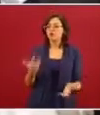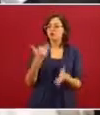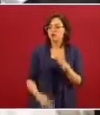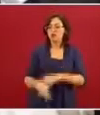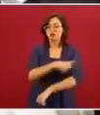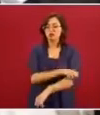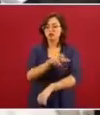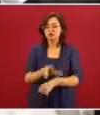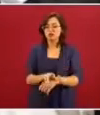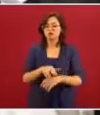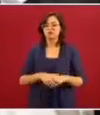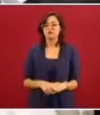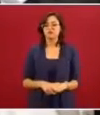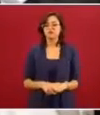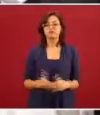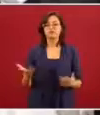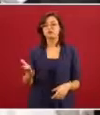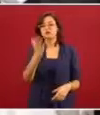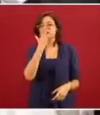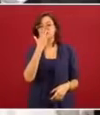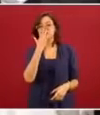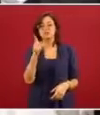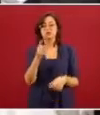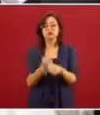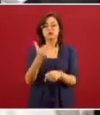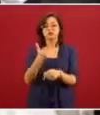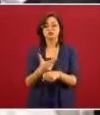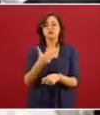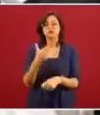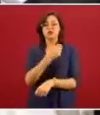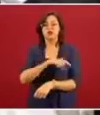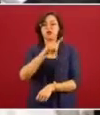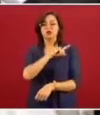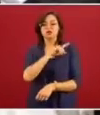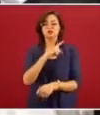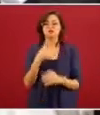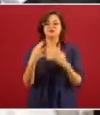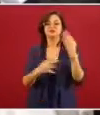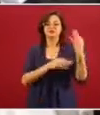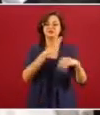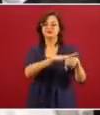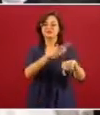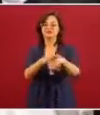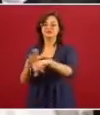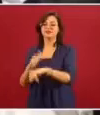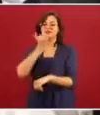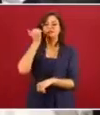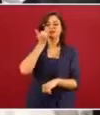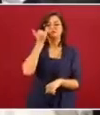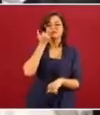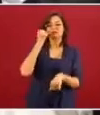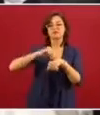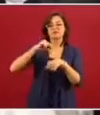coordinación. Incluso en Sonora, el secretario de Salud hizo una invitación de que los alumnos de medicina a partir de